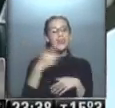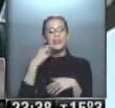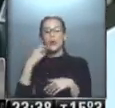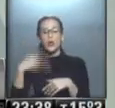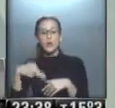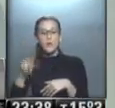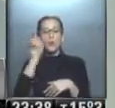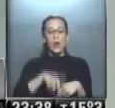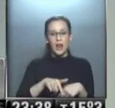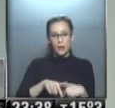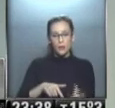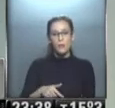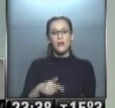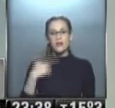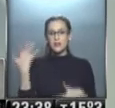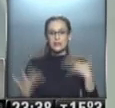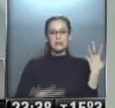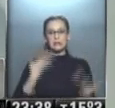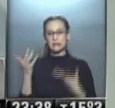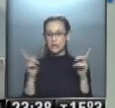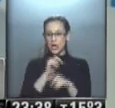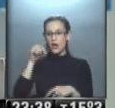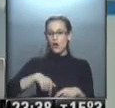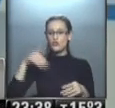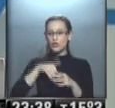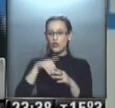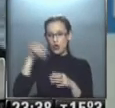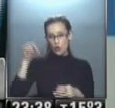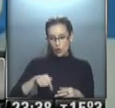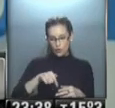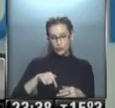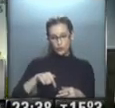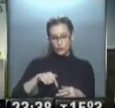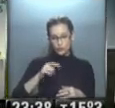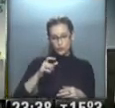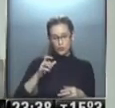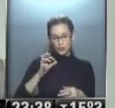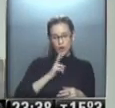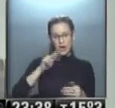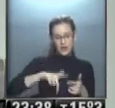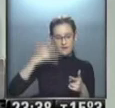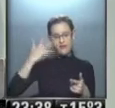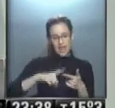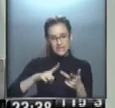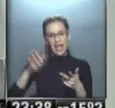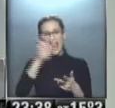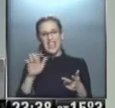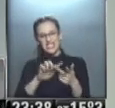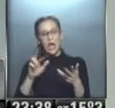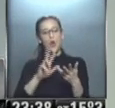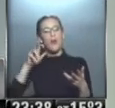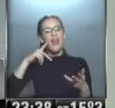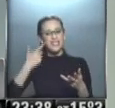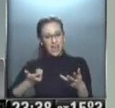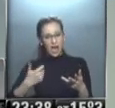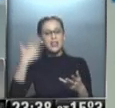Y este es uno de los grandes cruces que se dieron en el sorteo de hoy. Ucrania, Francia, Grecia, Rumania, Islandia, Croacia. Son los